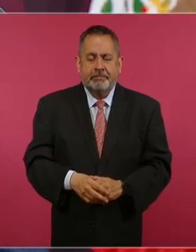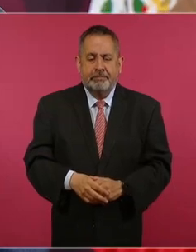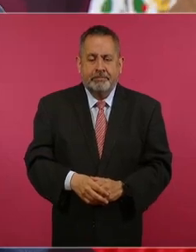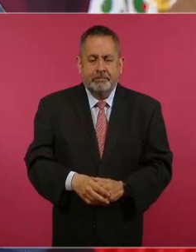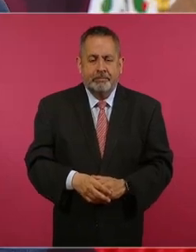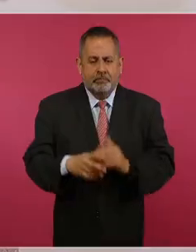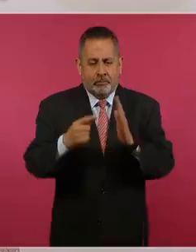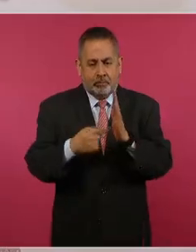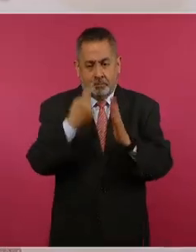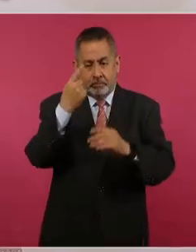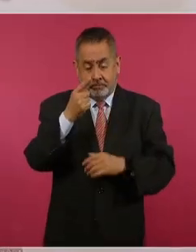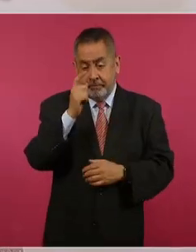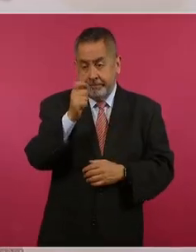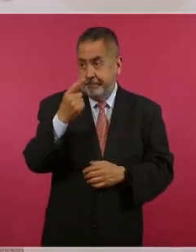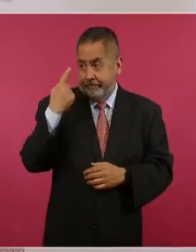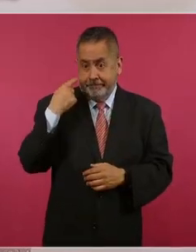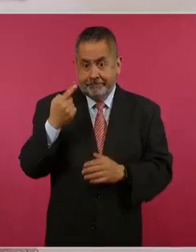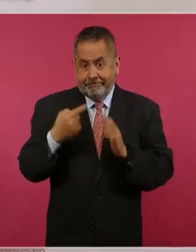nos importaba mucho,